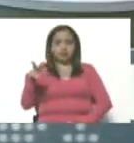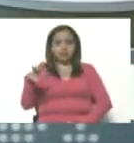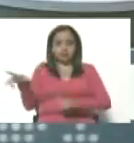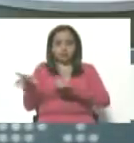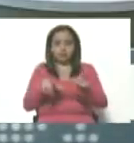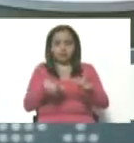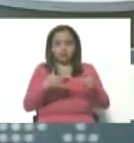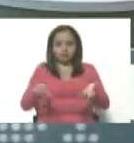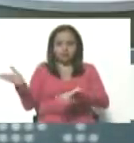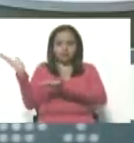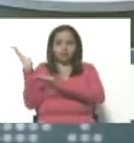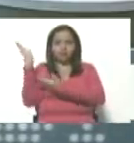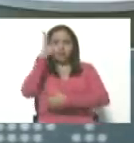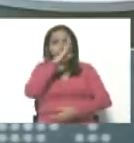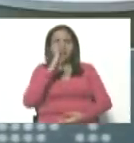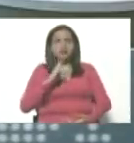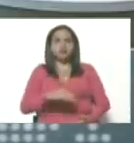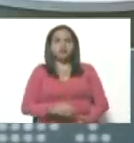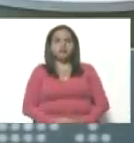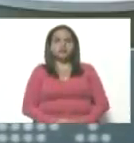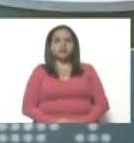Escalona? Adelante, Brasil.